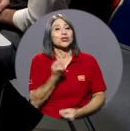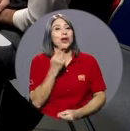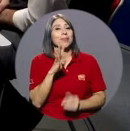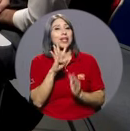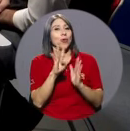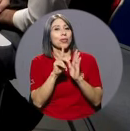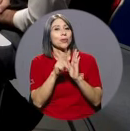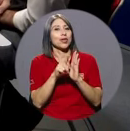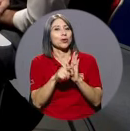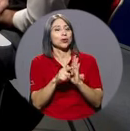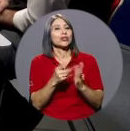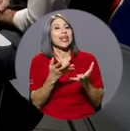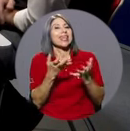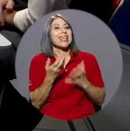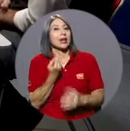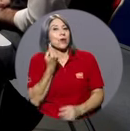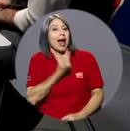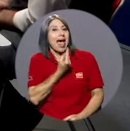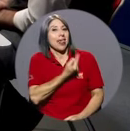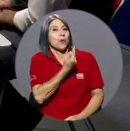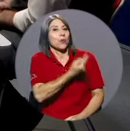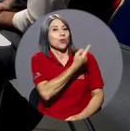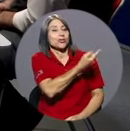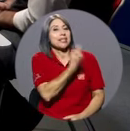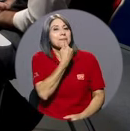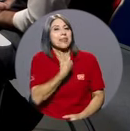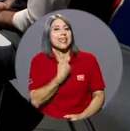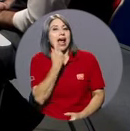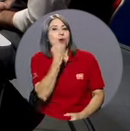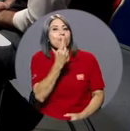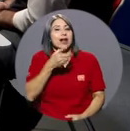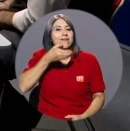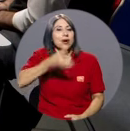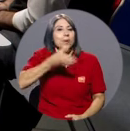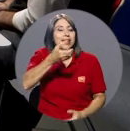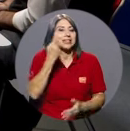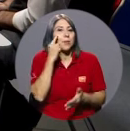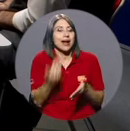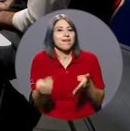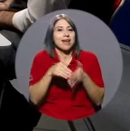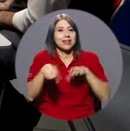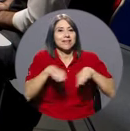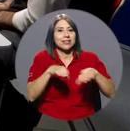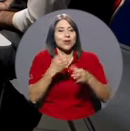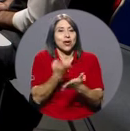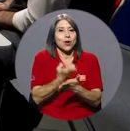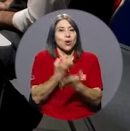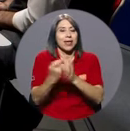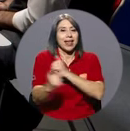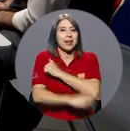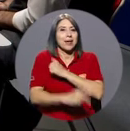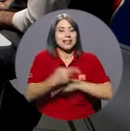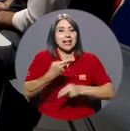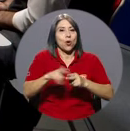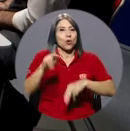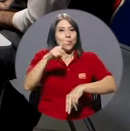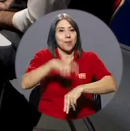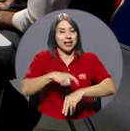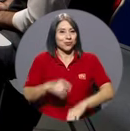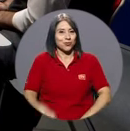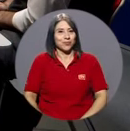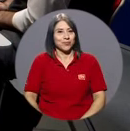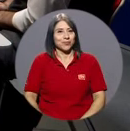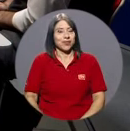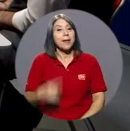quedan 4 minutos y quisiera que cada uno de ustedes me dé una recomendación para la reactivación económica del país en el corto